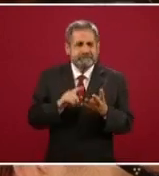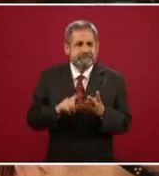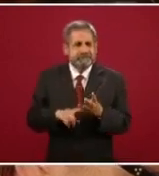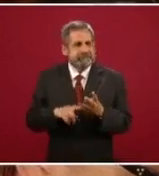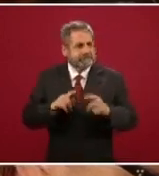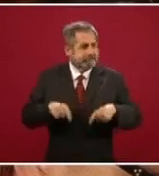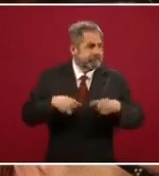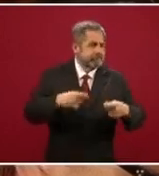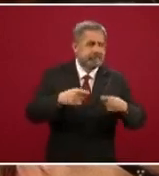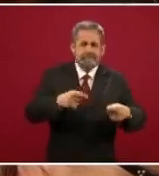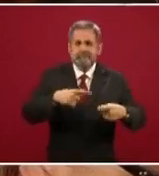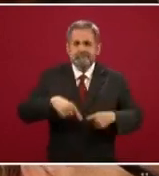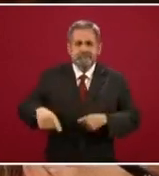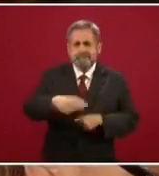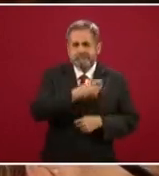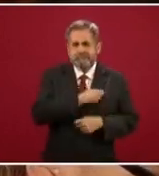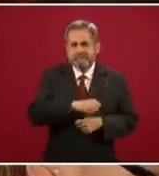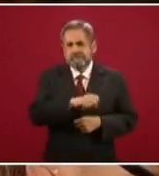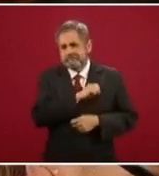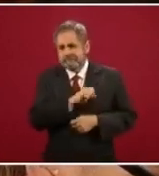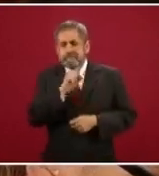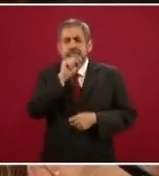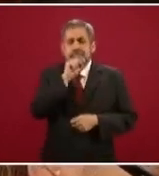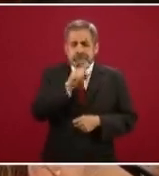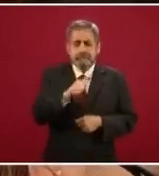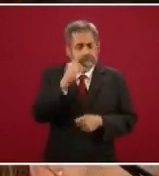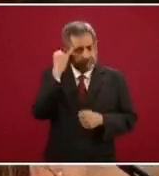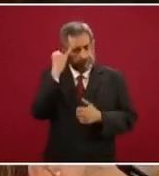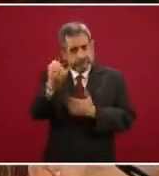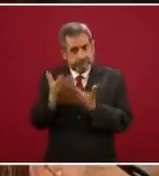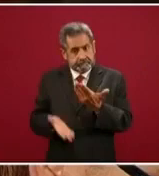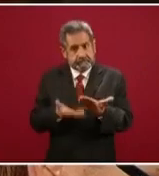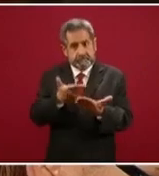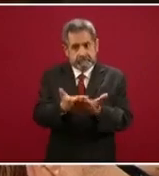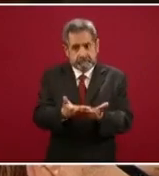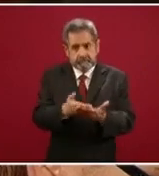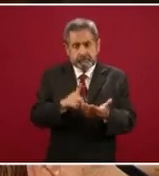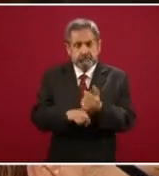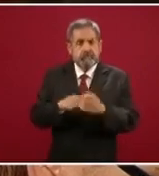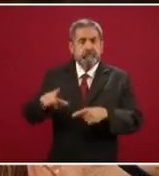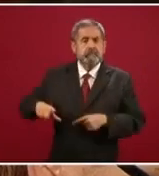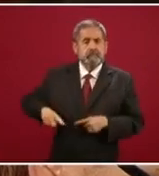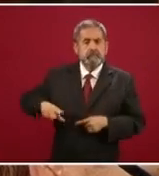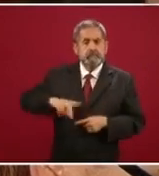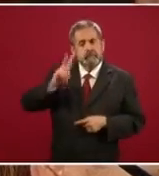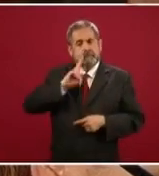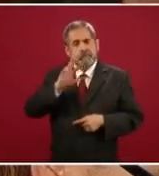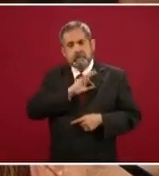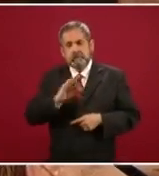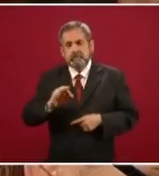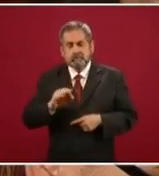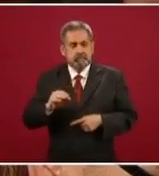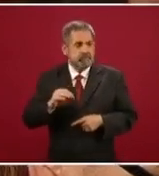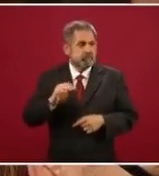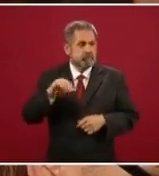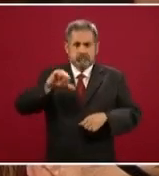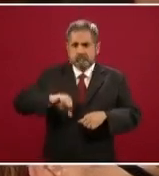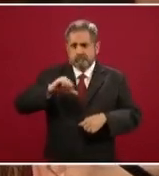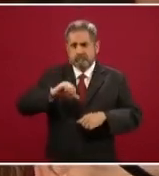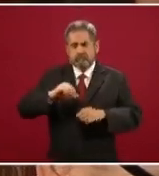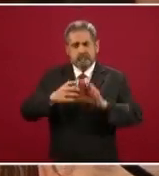todos los mexicanos, que haya una propuesta del gobierno que podamos escuchar